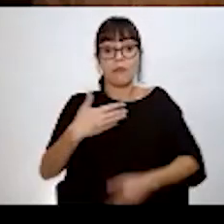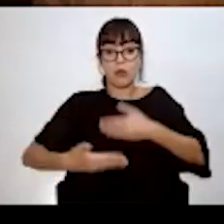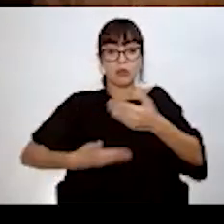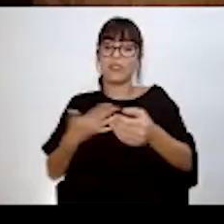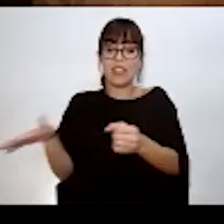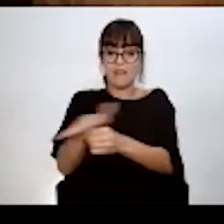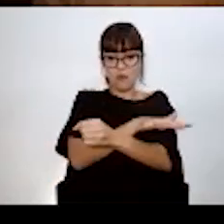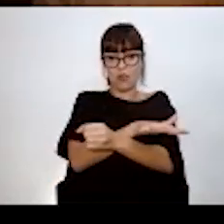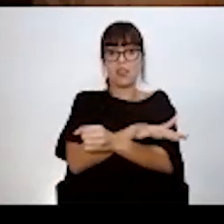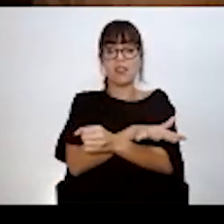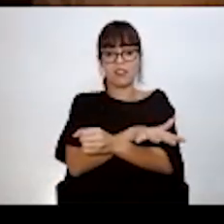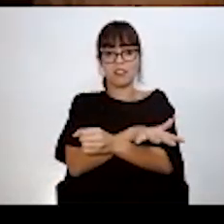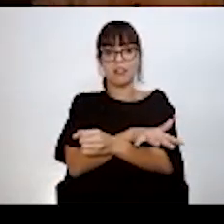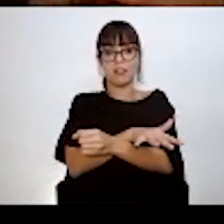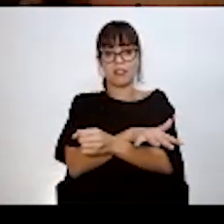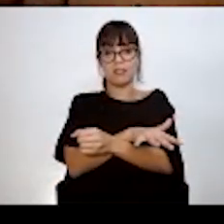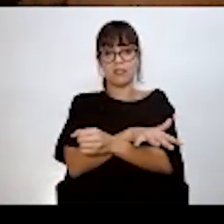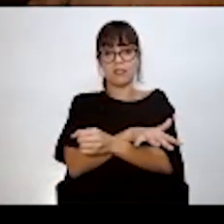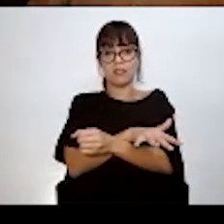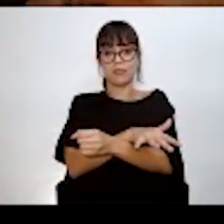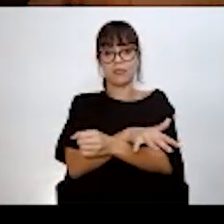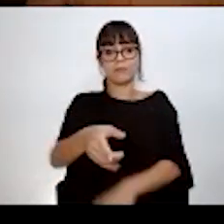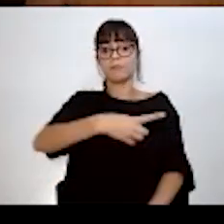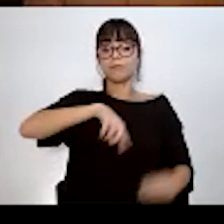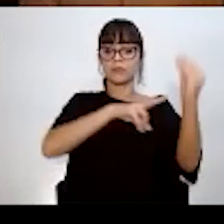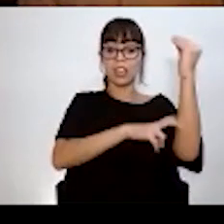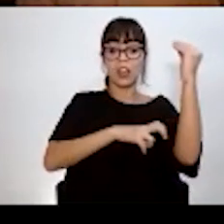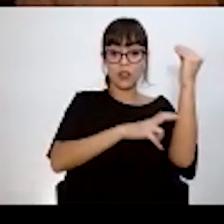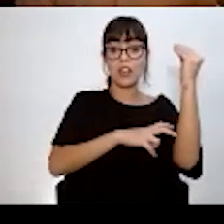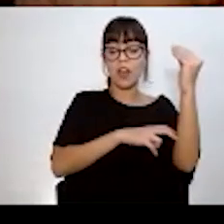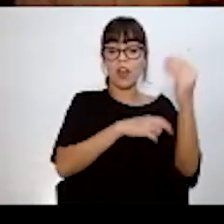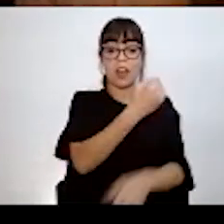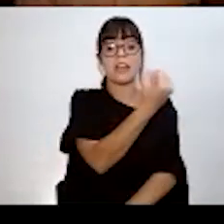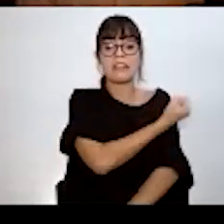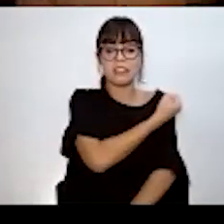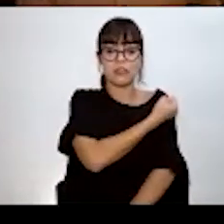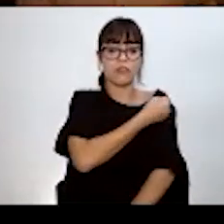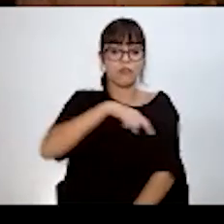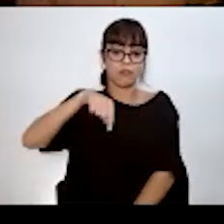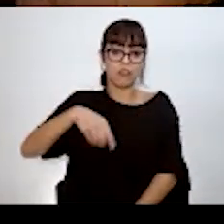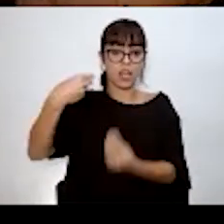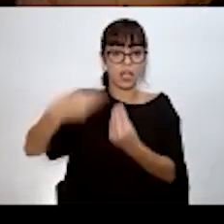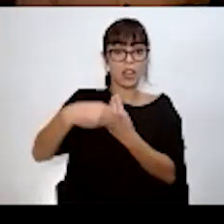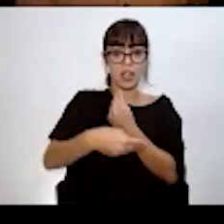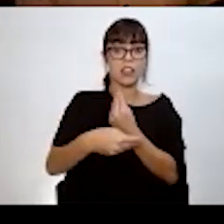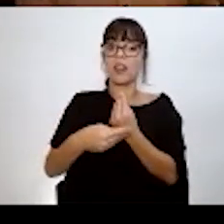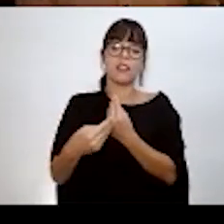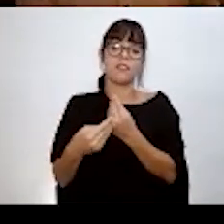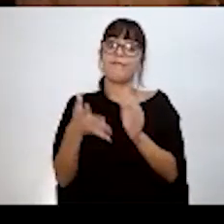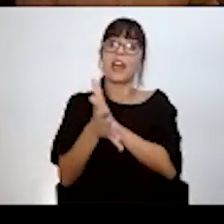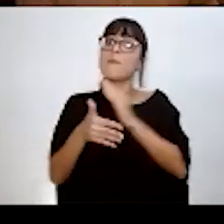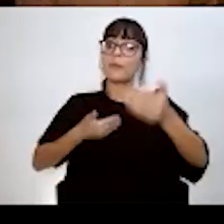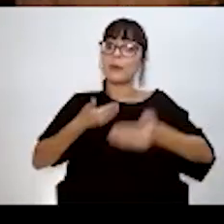que se pueden registrar en nuestro registro arqueológico, en el registro arqueológico de Gran Canaria, tienen que ser entendidos como procesos. Y como